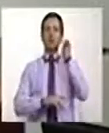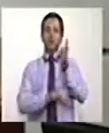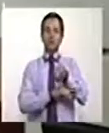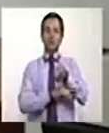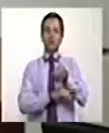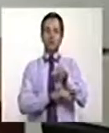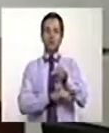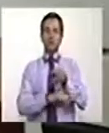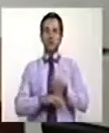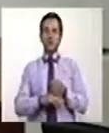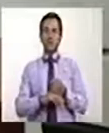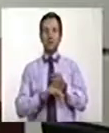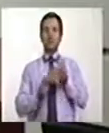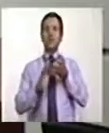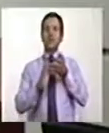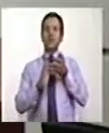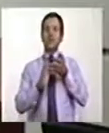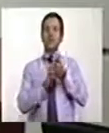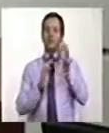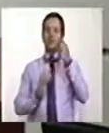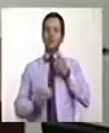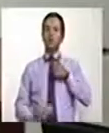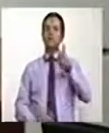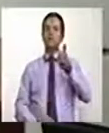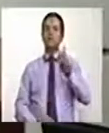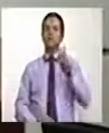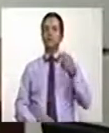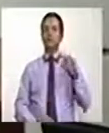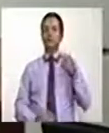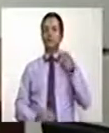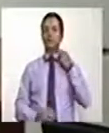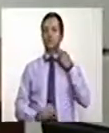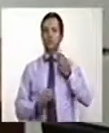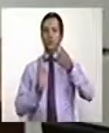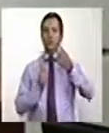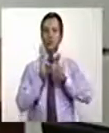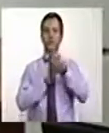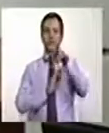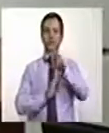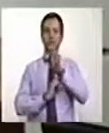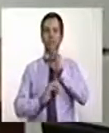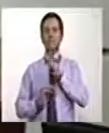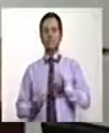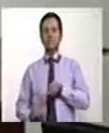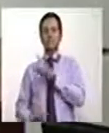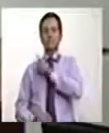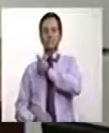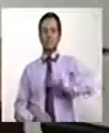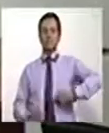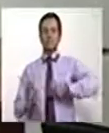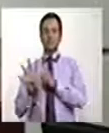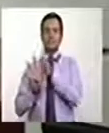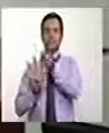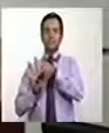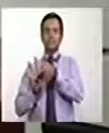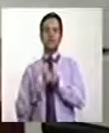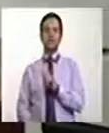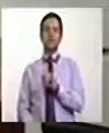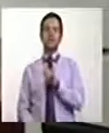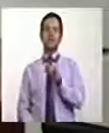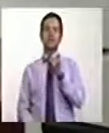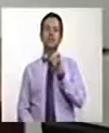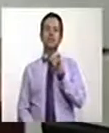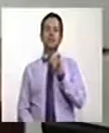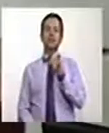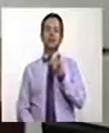los 7 días del mes de noviembre de 2017. Efraín José Cepeda Saravia, presidente. Andrés García Zucardi,